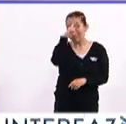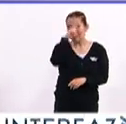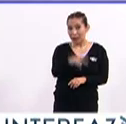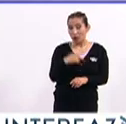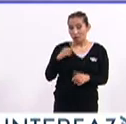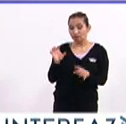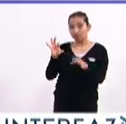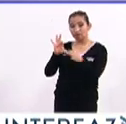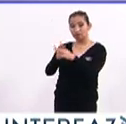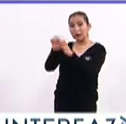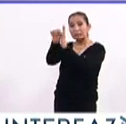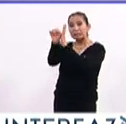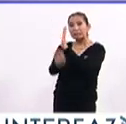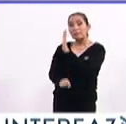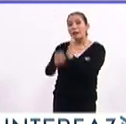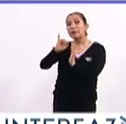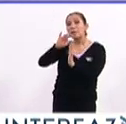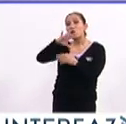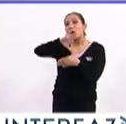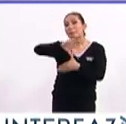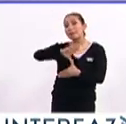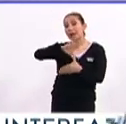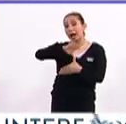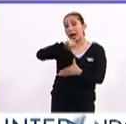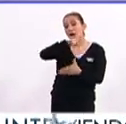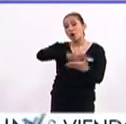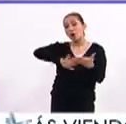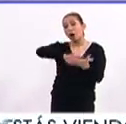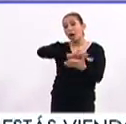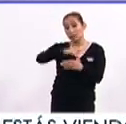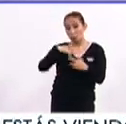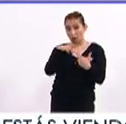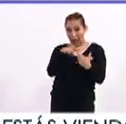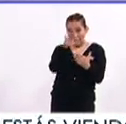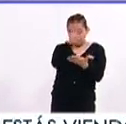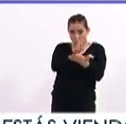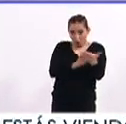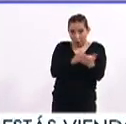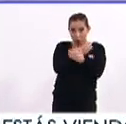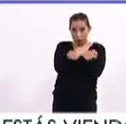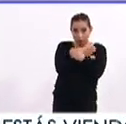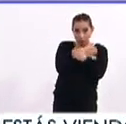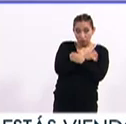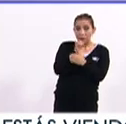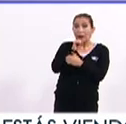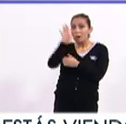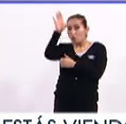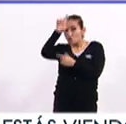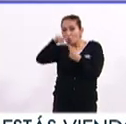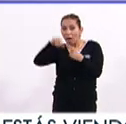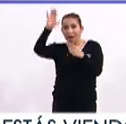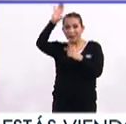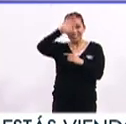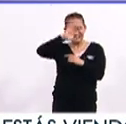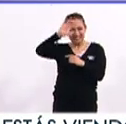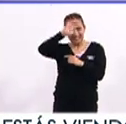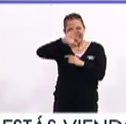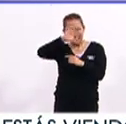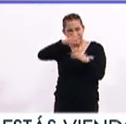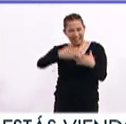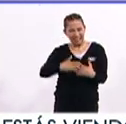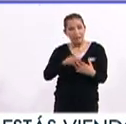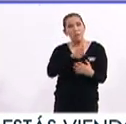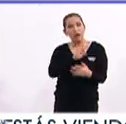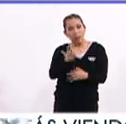México forma parte de un sistema iberoamericano que hace que como región, tanto en la educación como en la cultura, como en la ciencia,